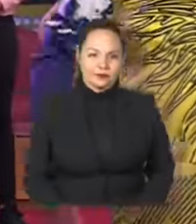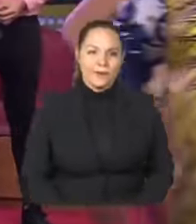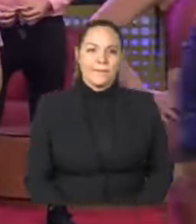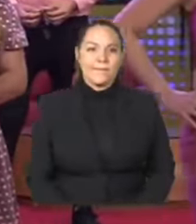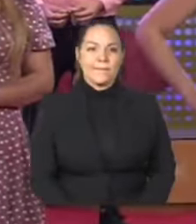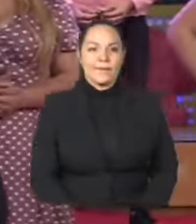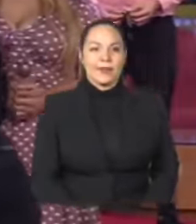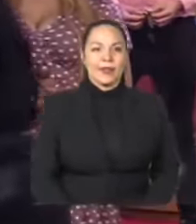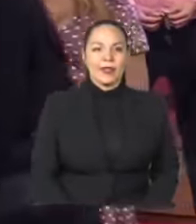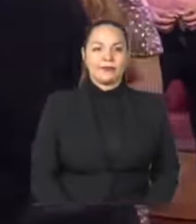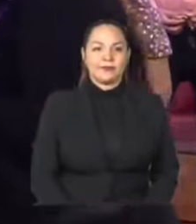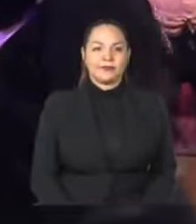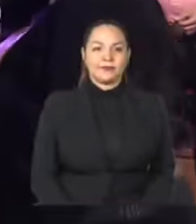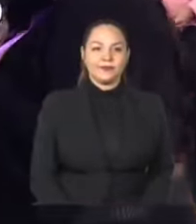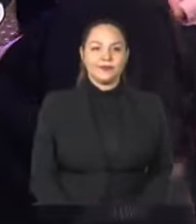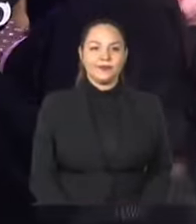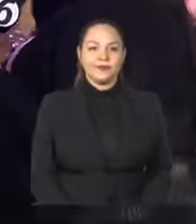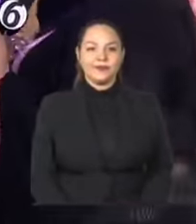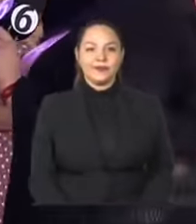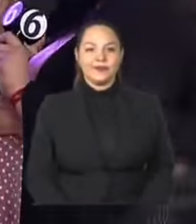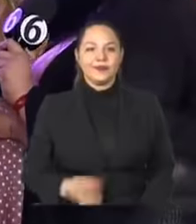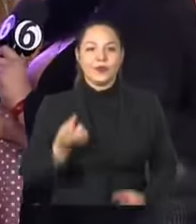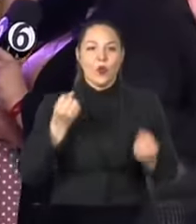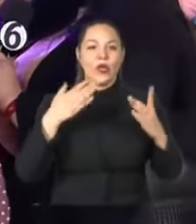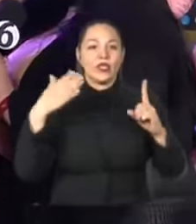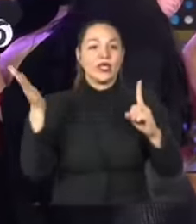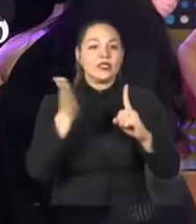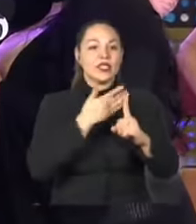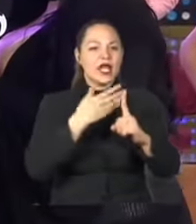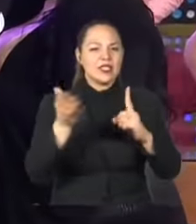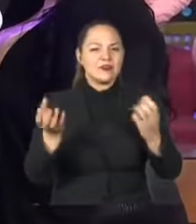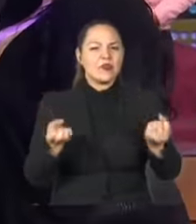Sí, va el primero. ¿Cuántas son?